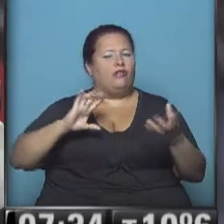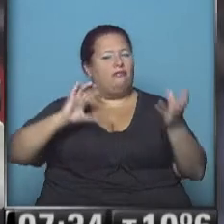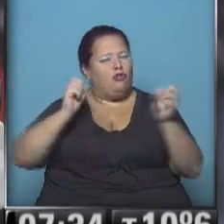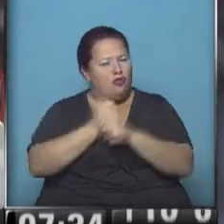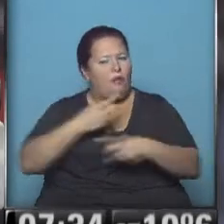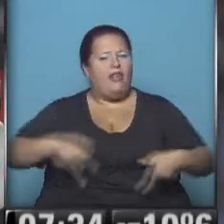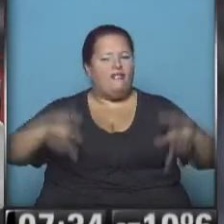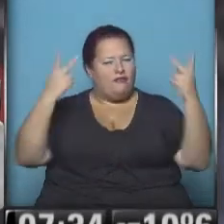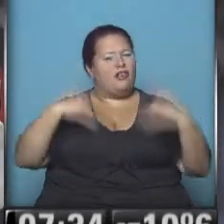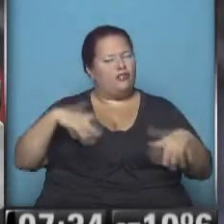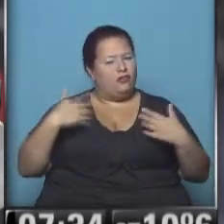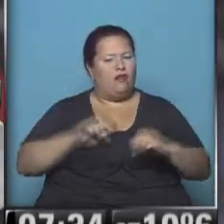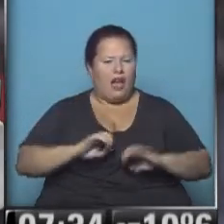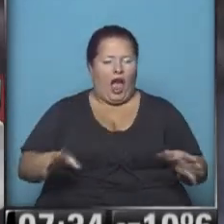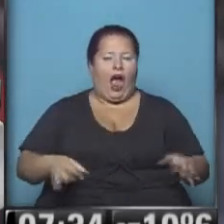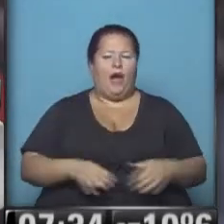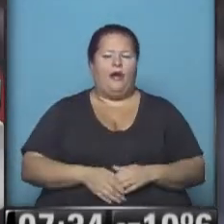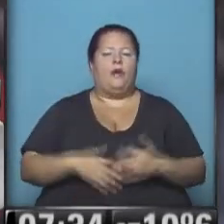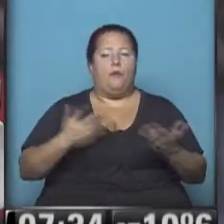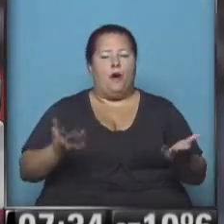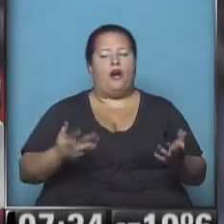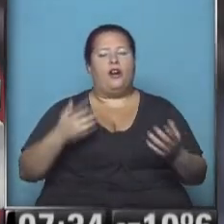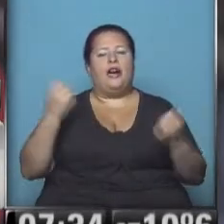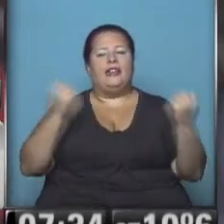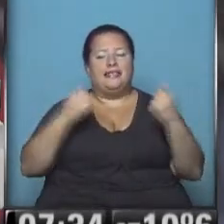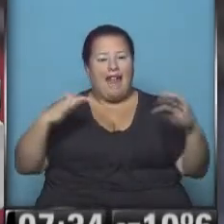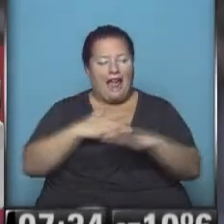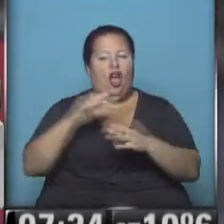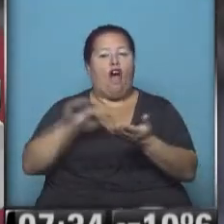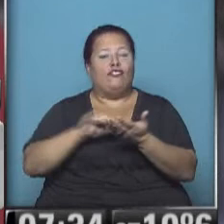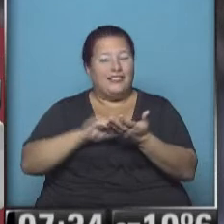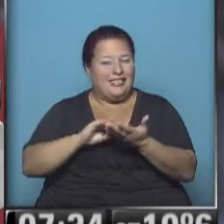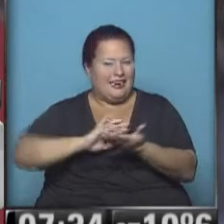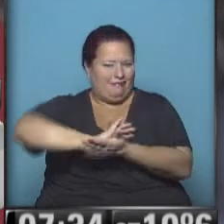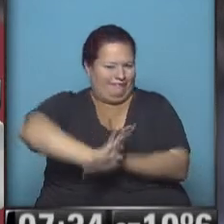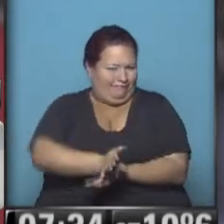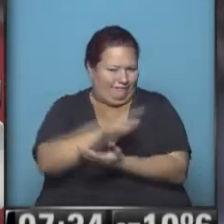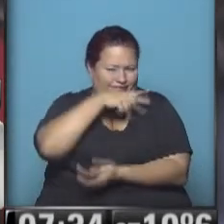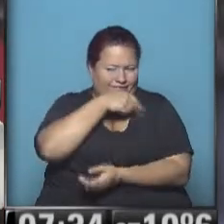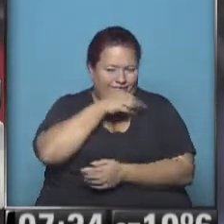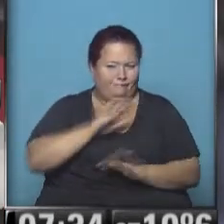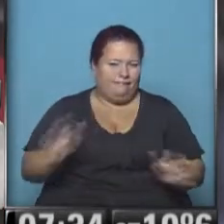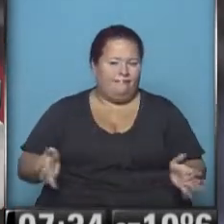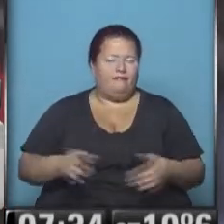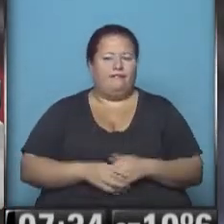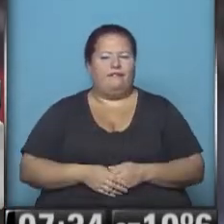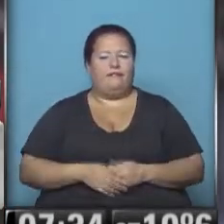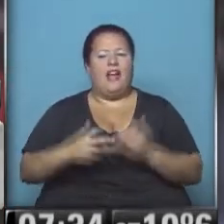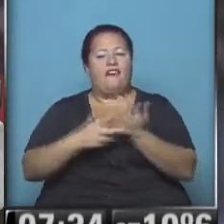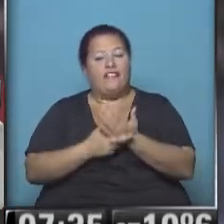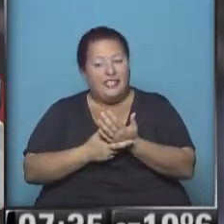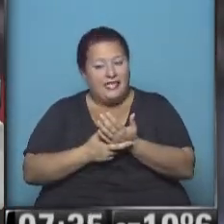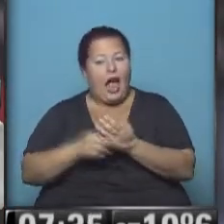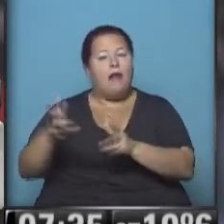grandes en los edificios bueno en tránsito si quedo la oficina de tránsito totalmente destruida la fiscalía